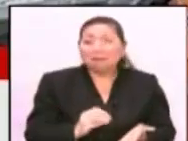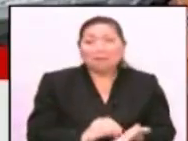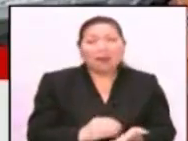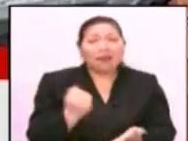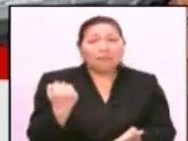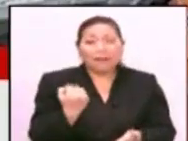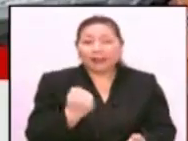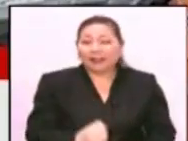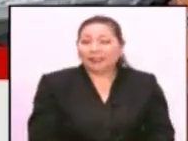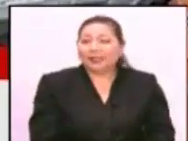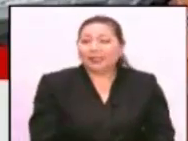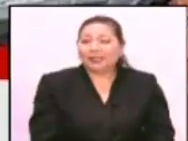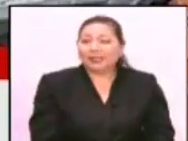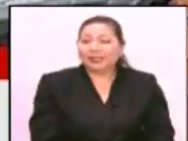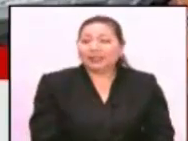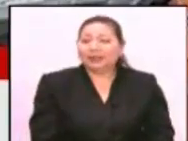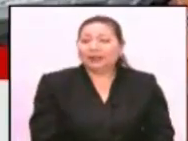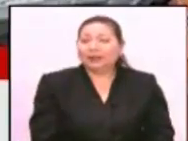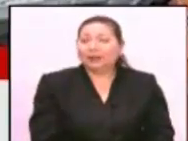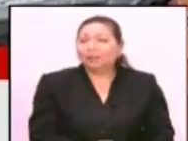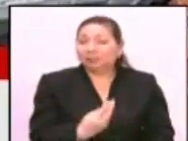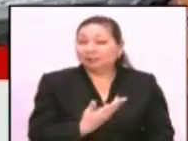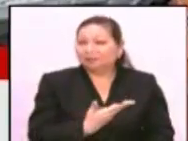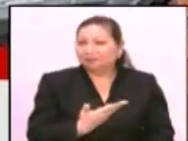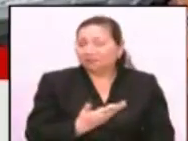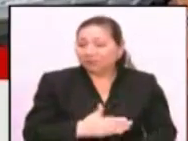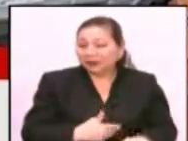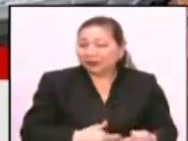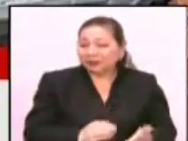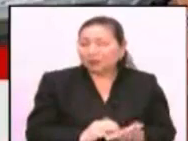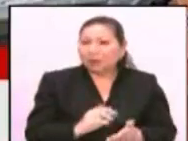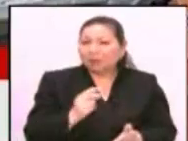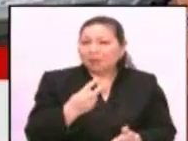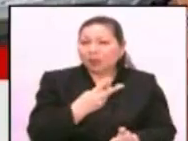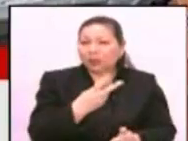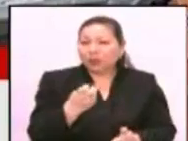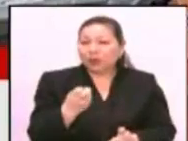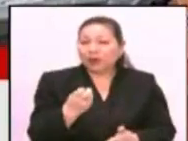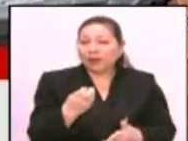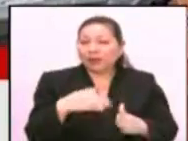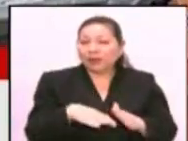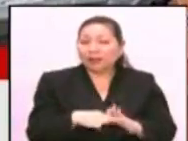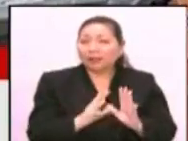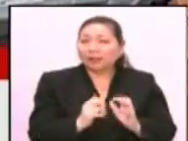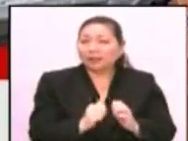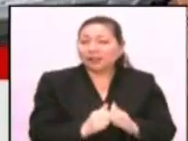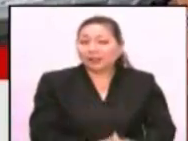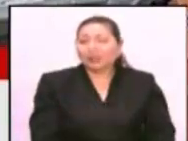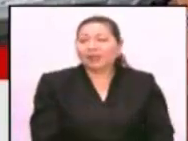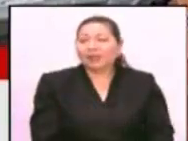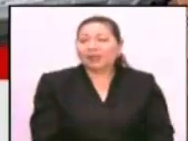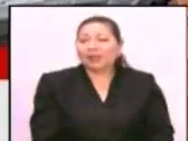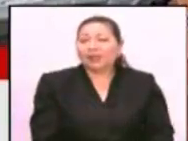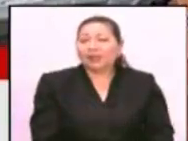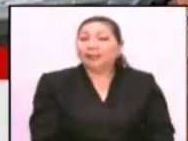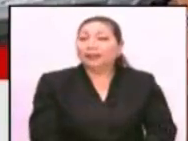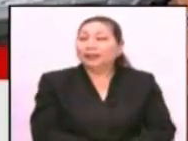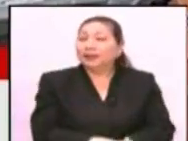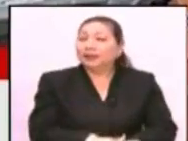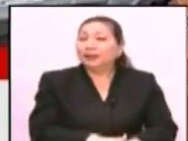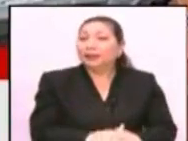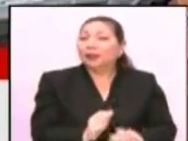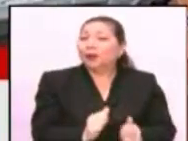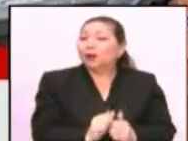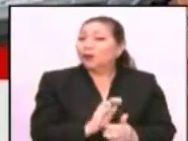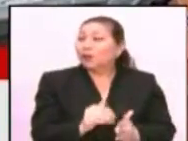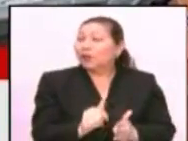duro, y seguramente lo ha visto el presidente, hemos trasladado a más de 1.200 internos asociados al crimen organizado en lo que va de la gestión.